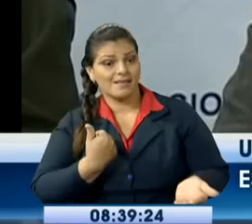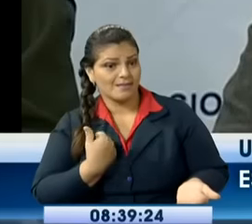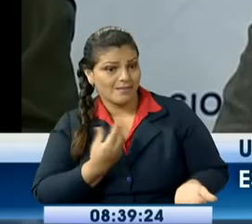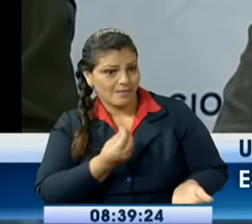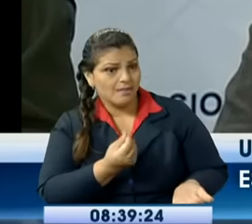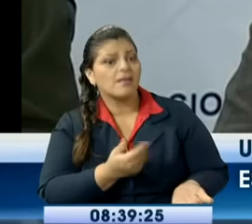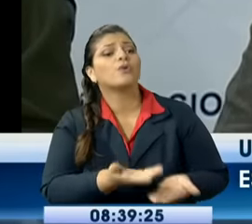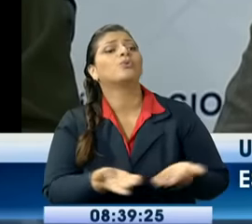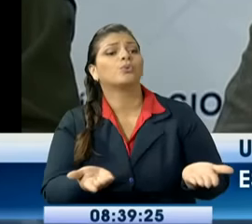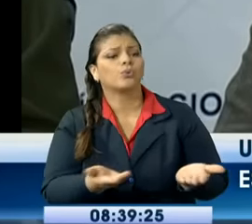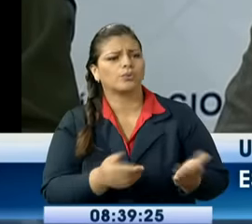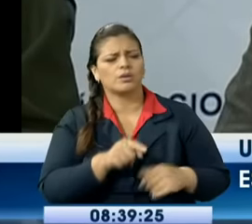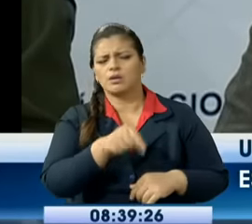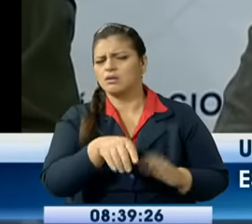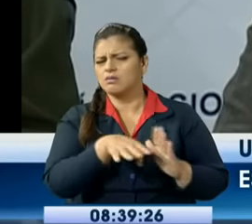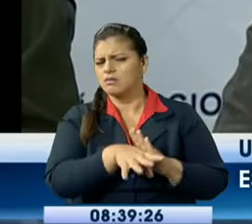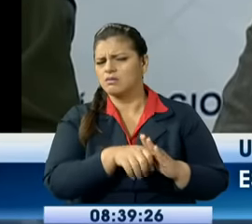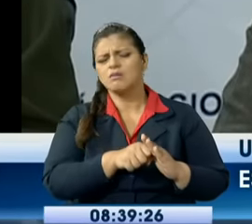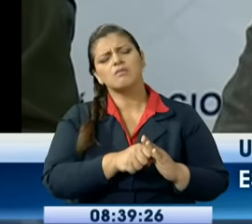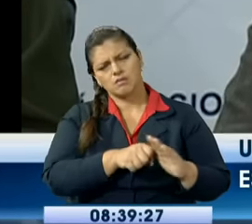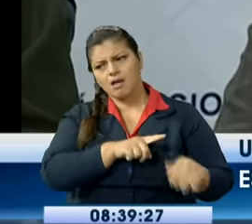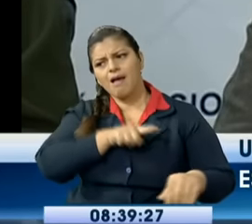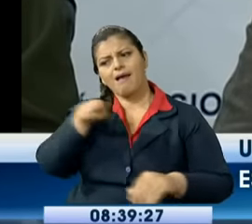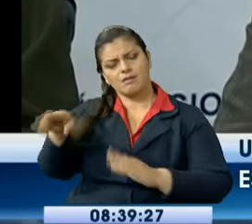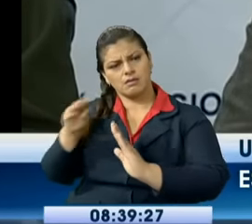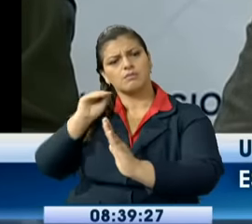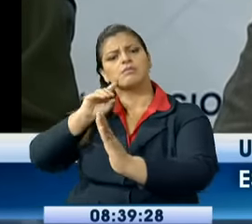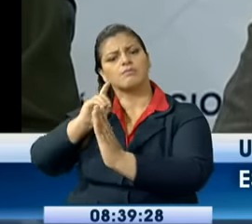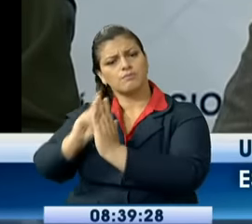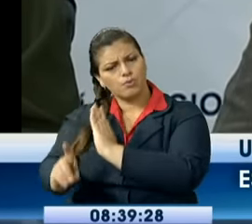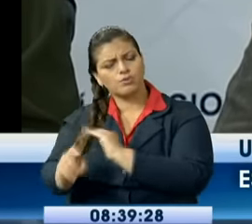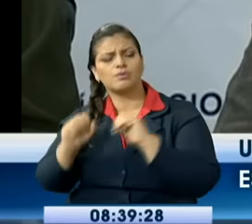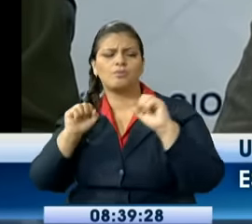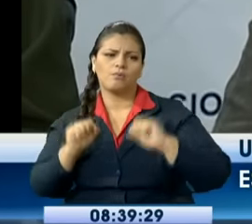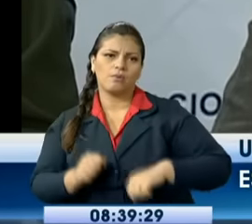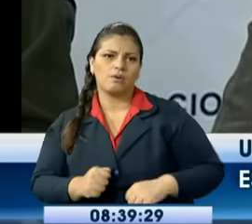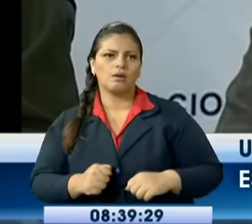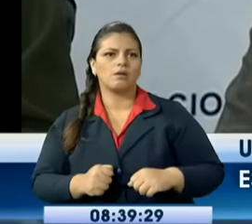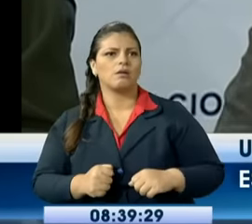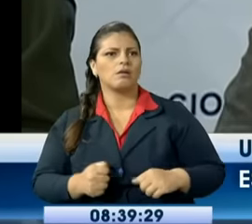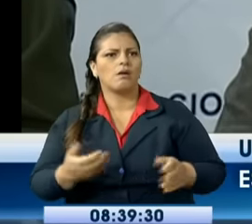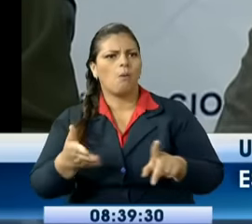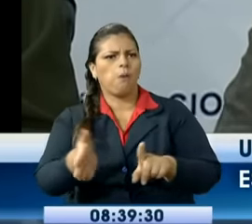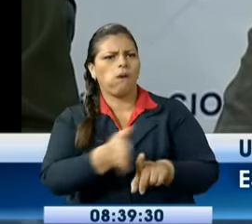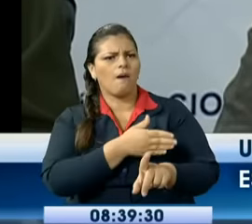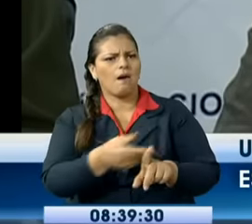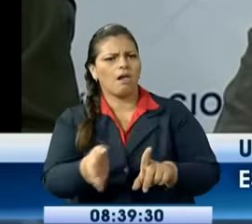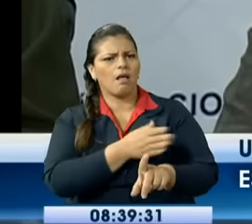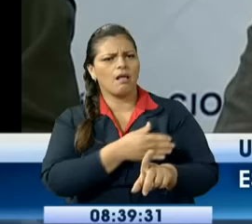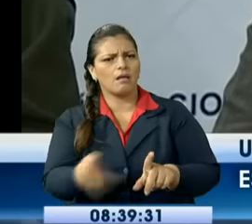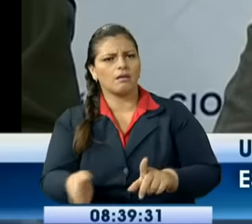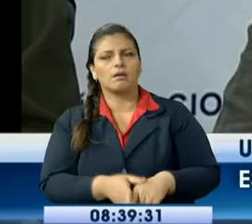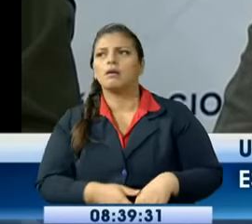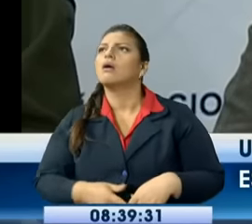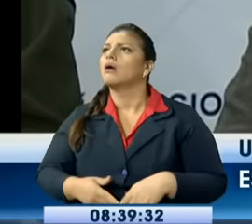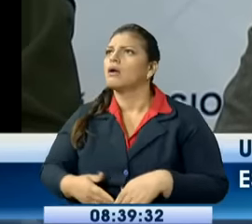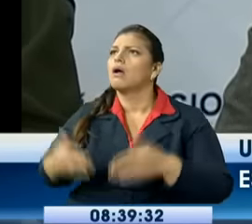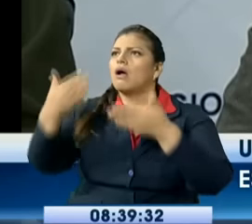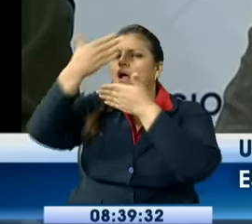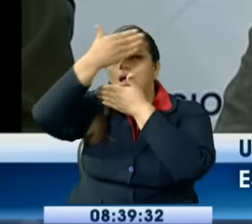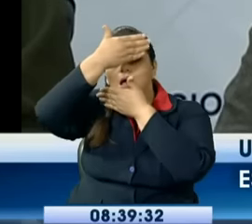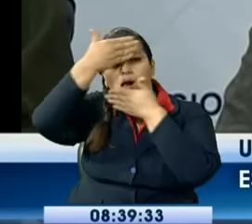dejar su cuenta donde se depositaban estas pensiones en cero. Y obviamente lo que hacían es, al momento de que las personas retiraban estos valores, pedir